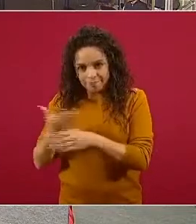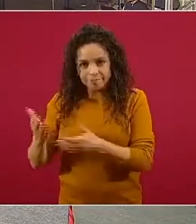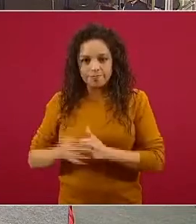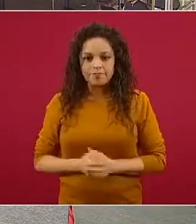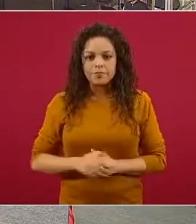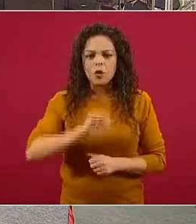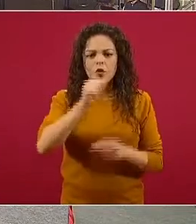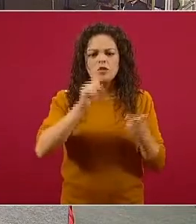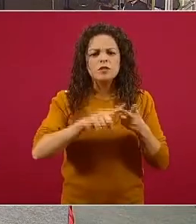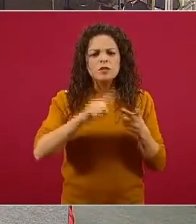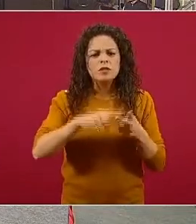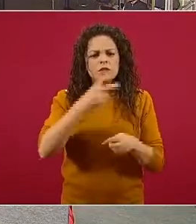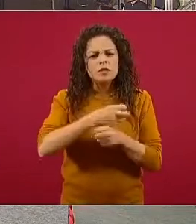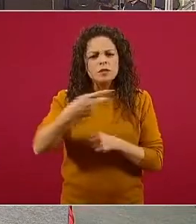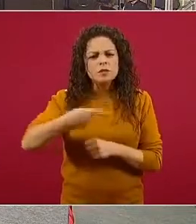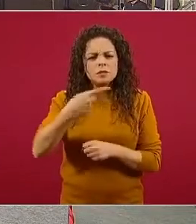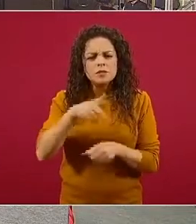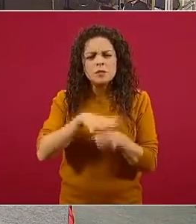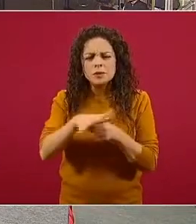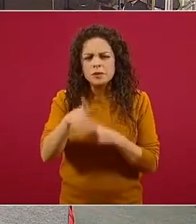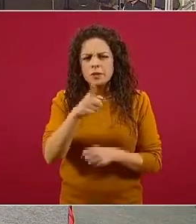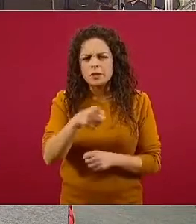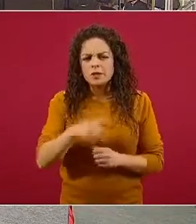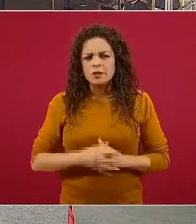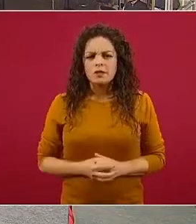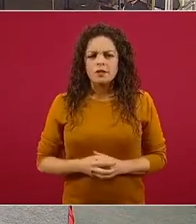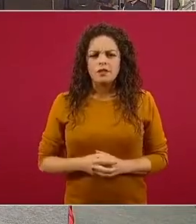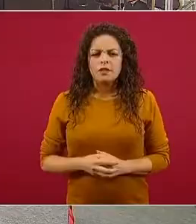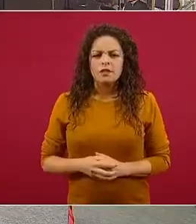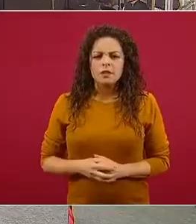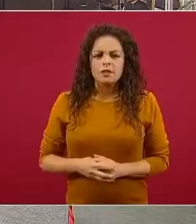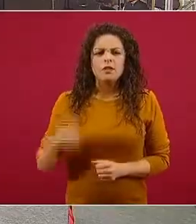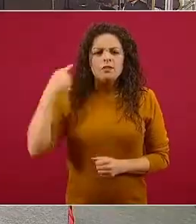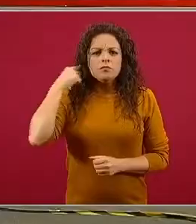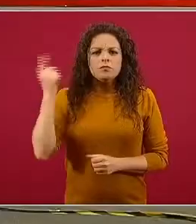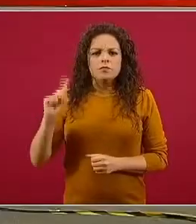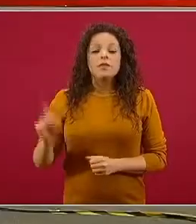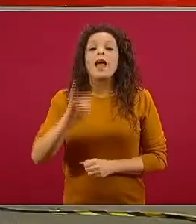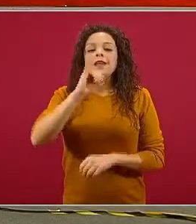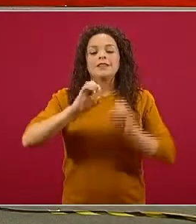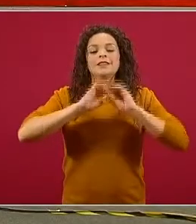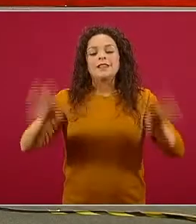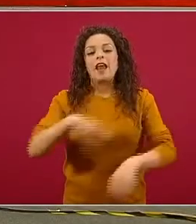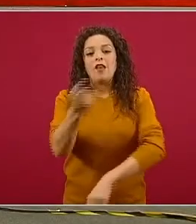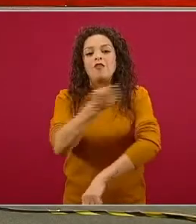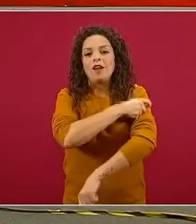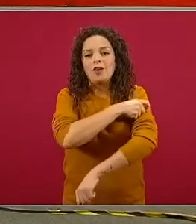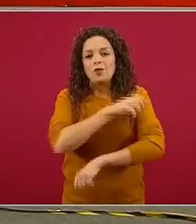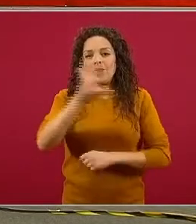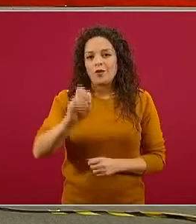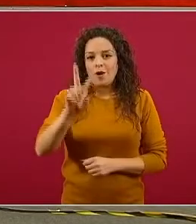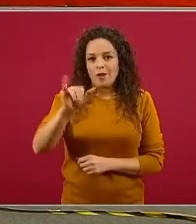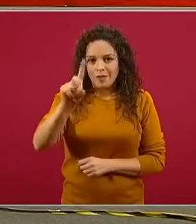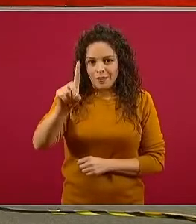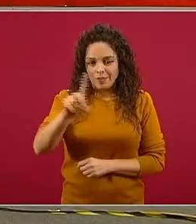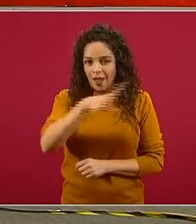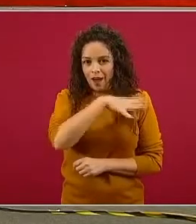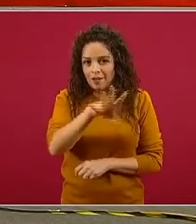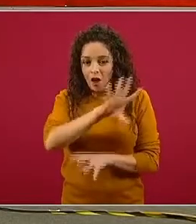Sobre las pruebas de Janssen, características de población. ¿Cómo no? Las vacunas COVID y en general todas las